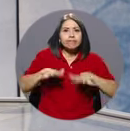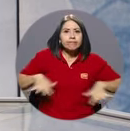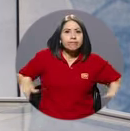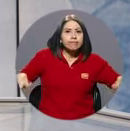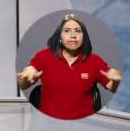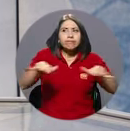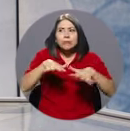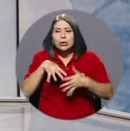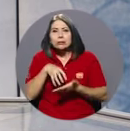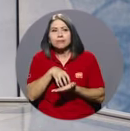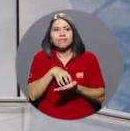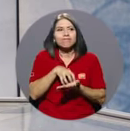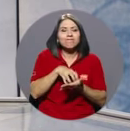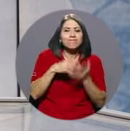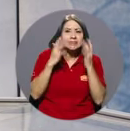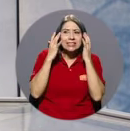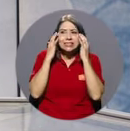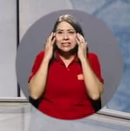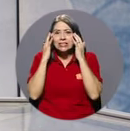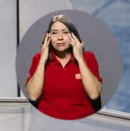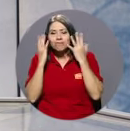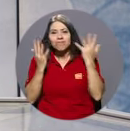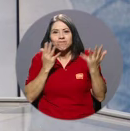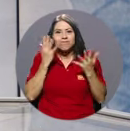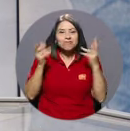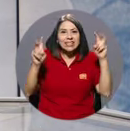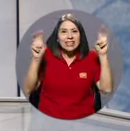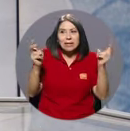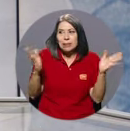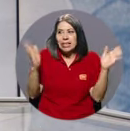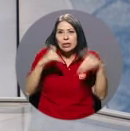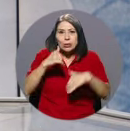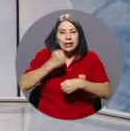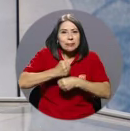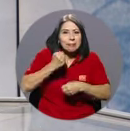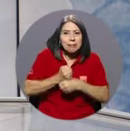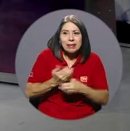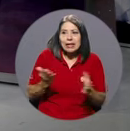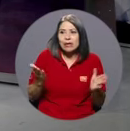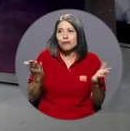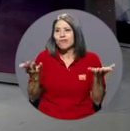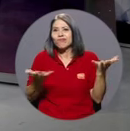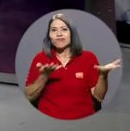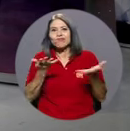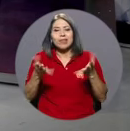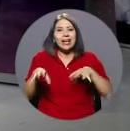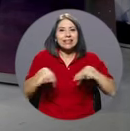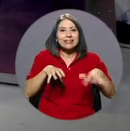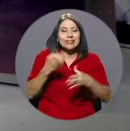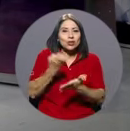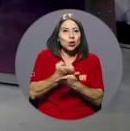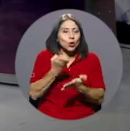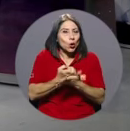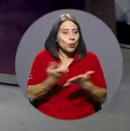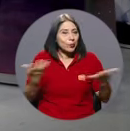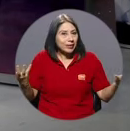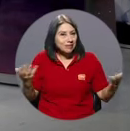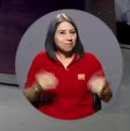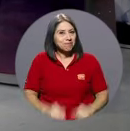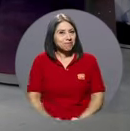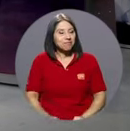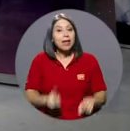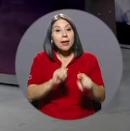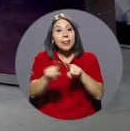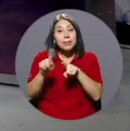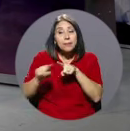de incertidumbre, la gente está preocupada, el tema del desempleo, de la activación económica, en fin,